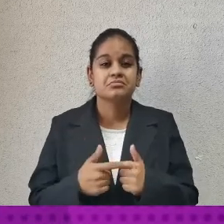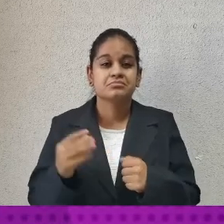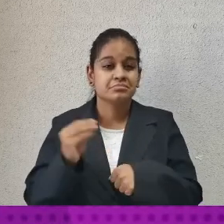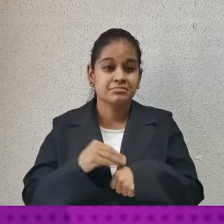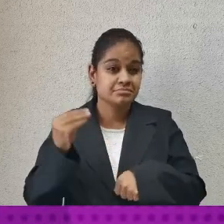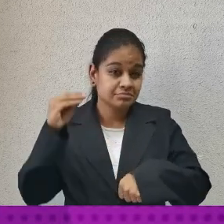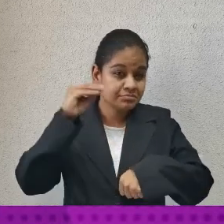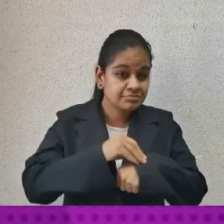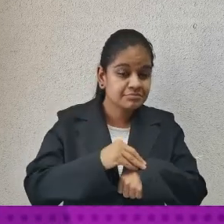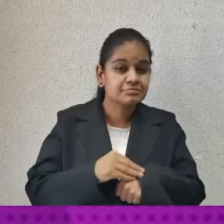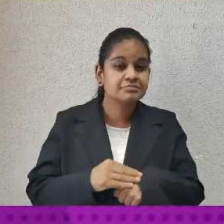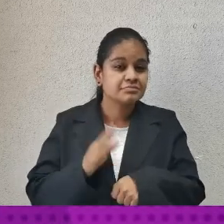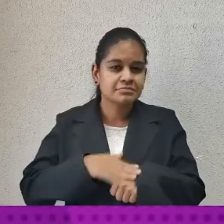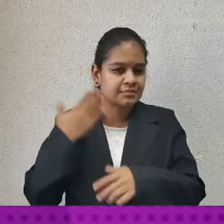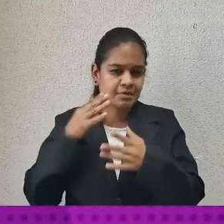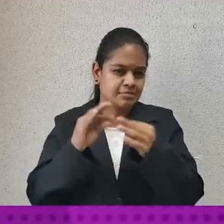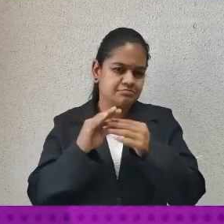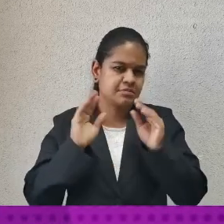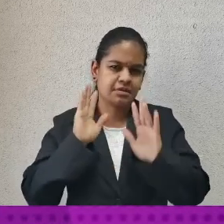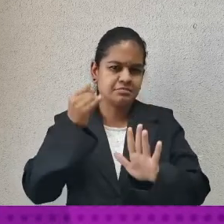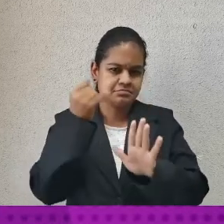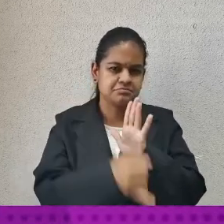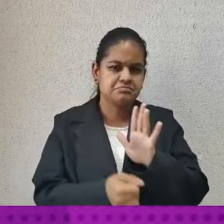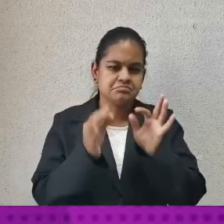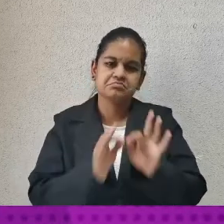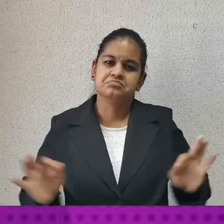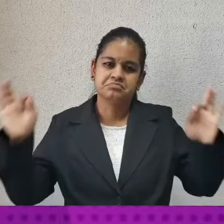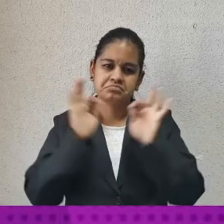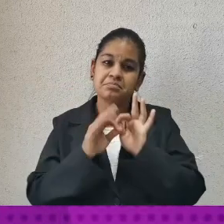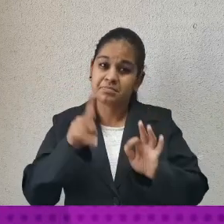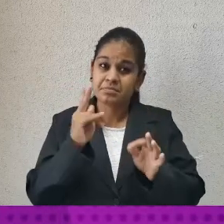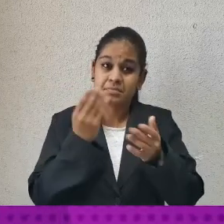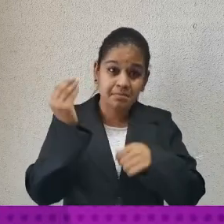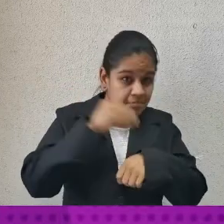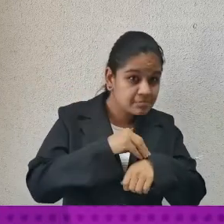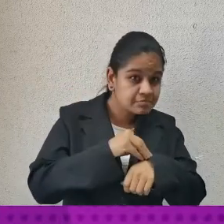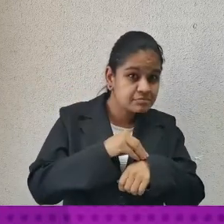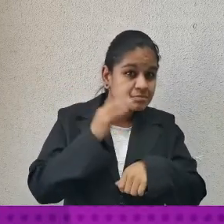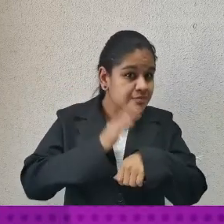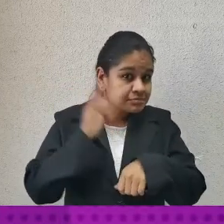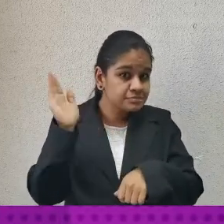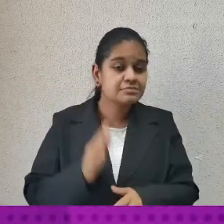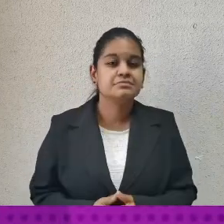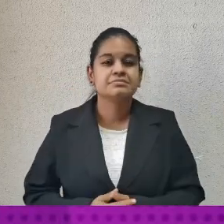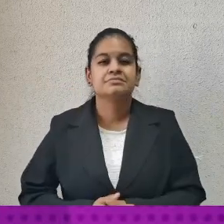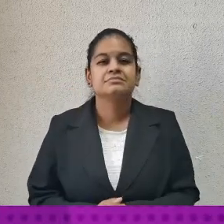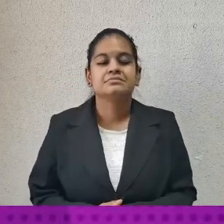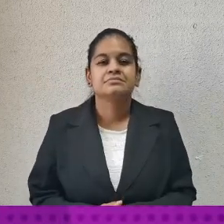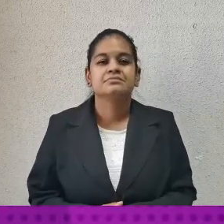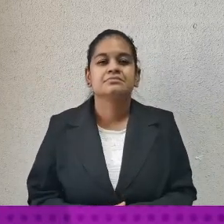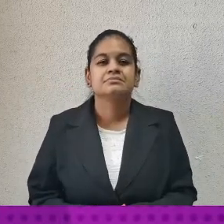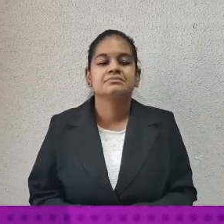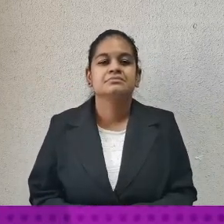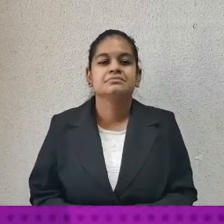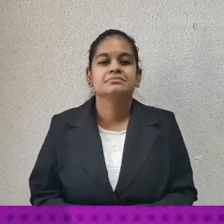interesante este tema y como bien menciona, pudiéramos estar hablando varios programas en esta materia. ¿Algo que nos quisiera comentar en esta edición de La